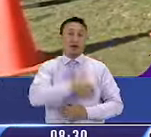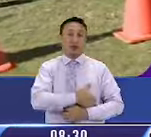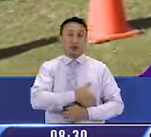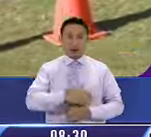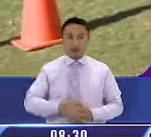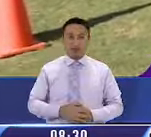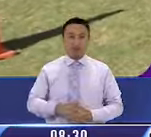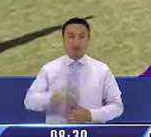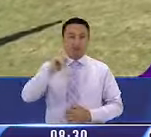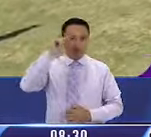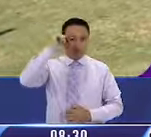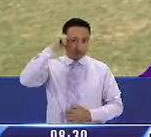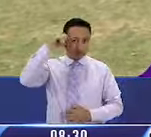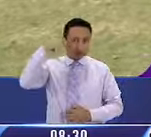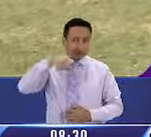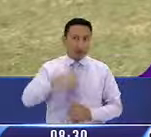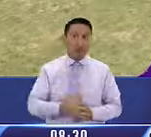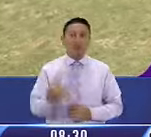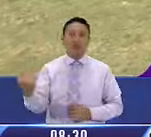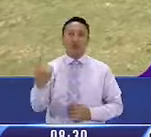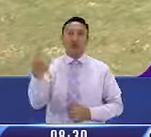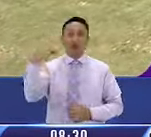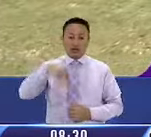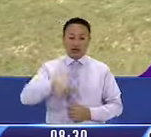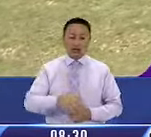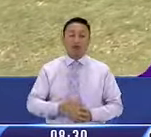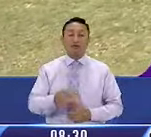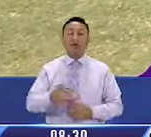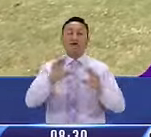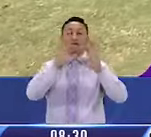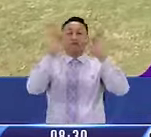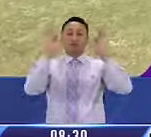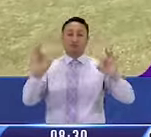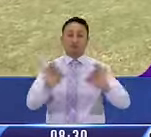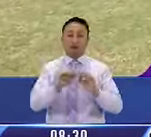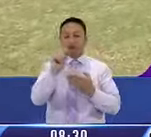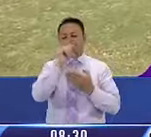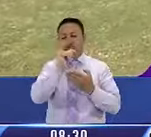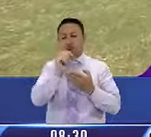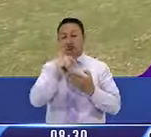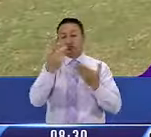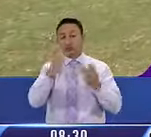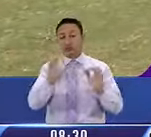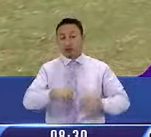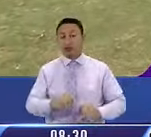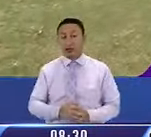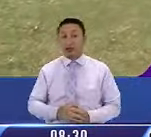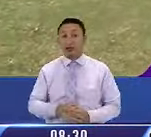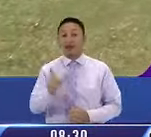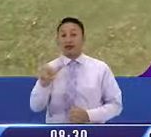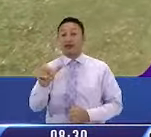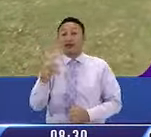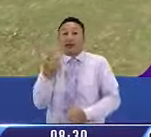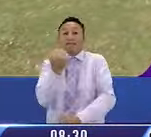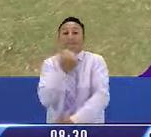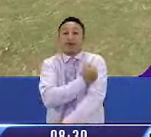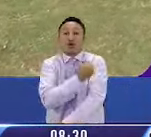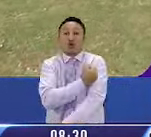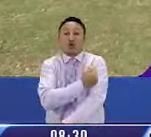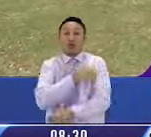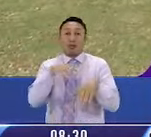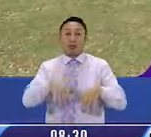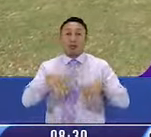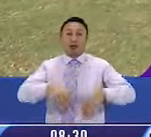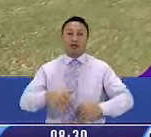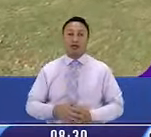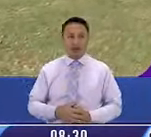Bolívar. Recuerde que únicamente tiene que llenar ciertos requisitos y además también traer el carnet de vacunas de su peludo.